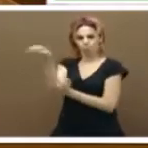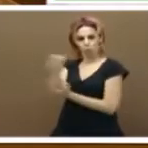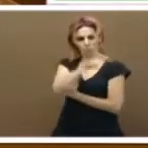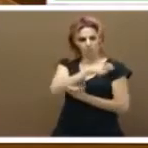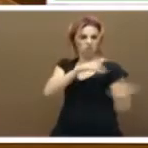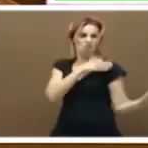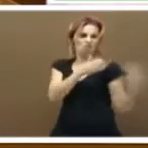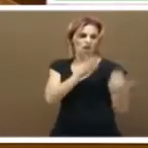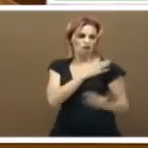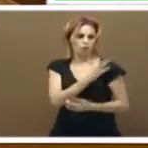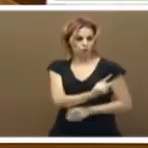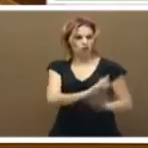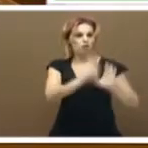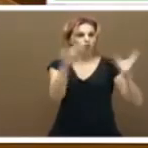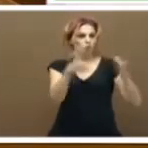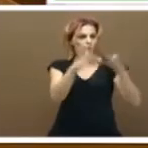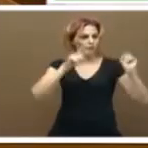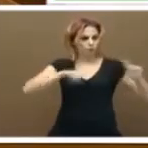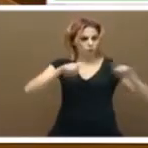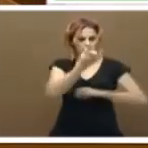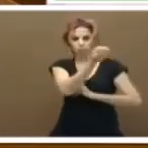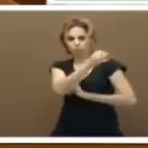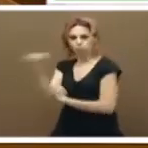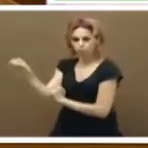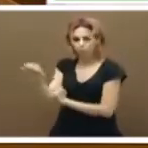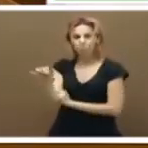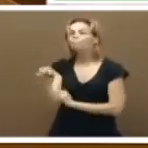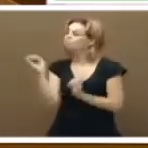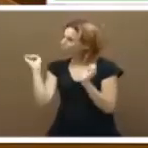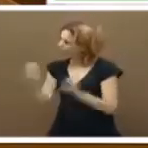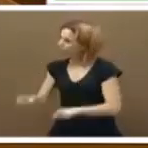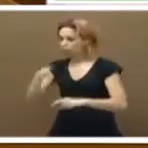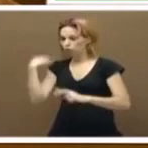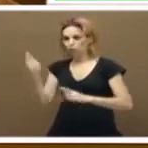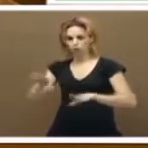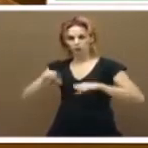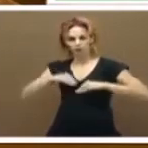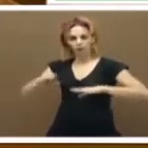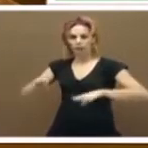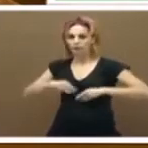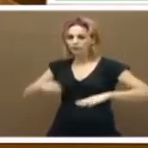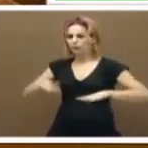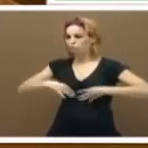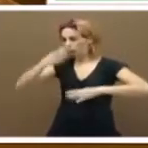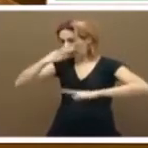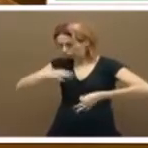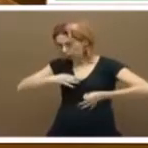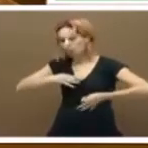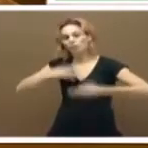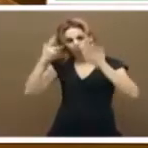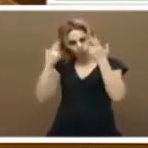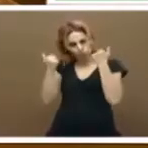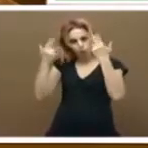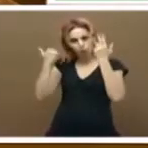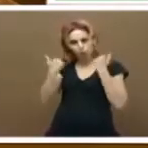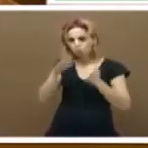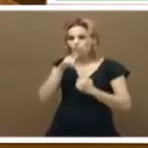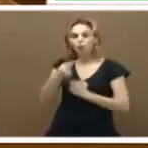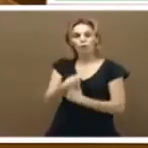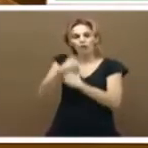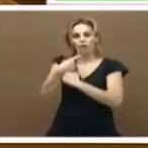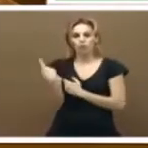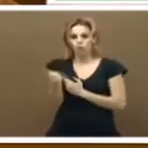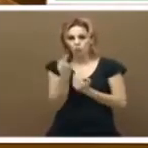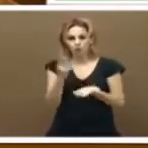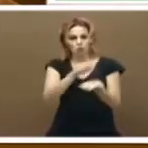al consenso de la comunidad educativa. Nosotros lo asumimos, todo lo que venga, porque es nuestra obligación acatar sentencias o